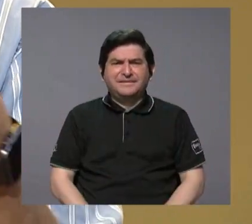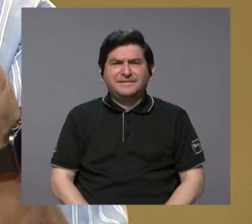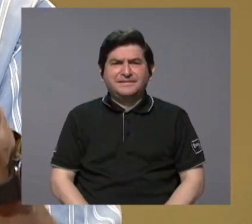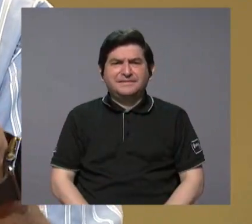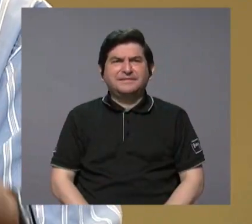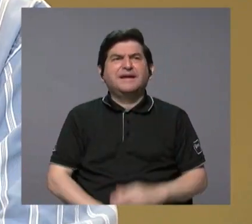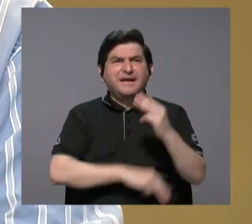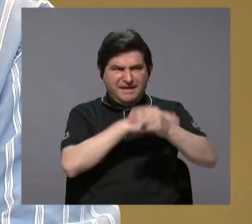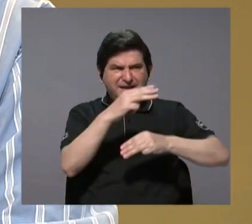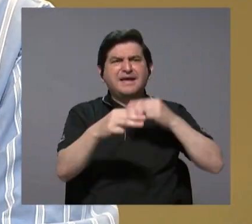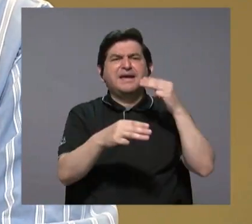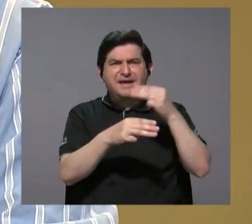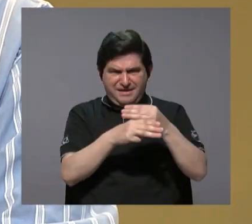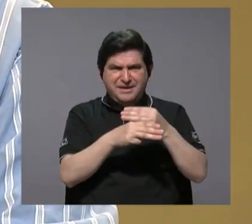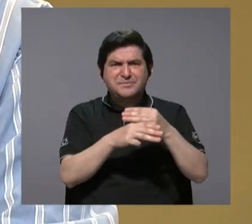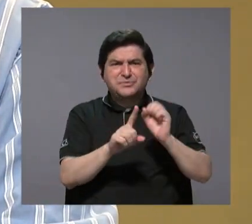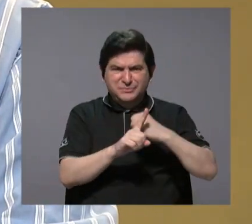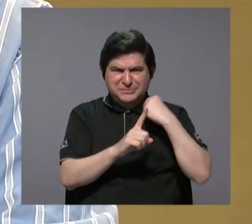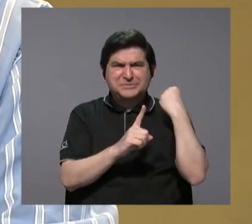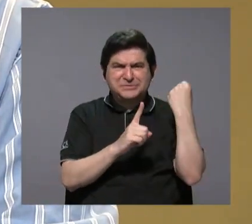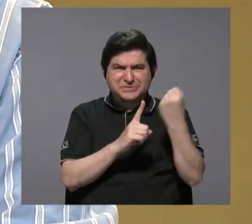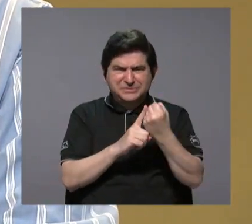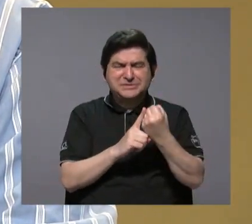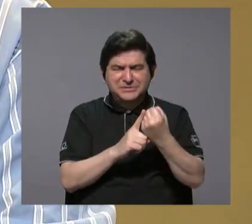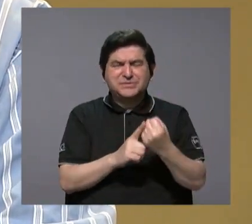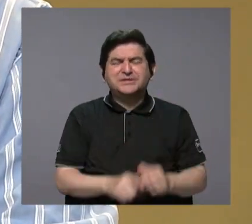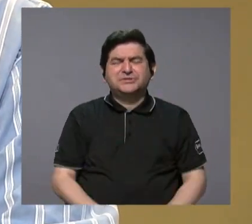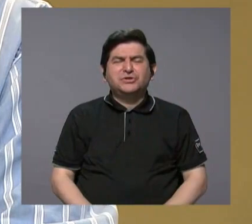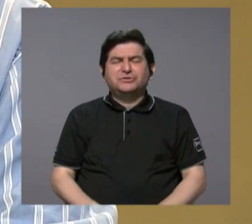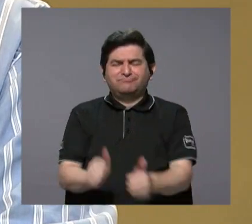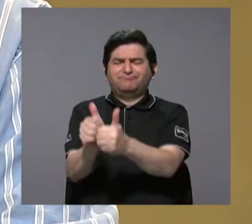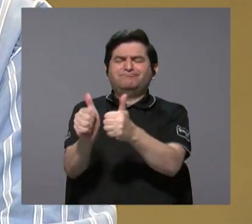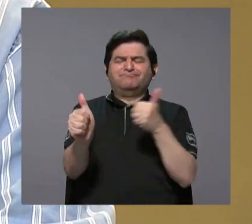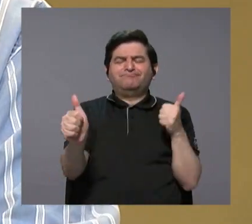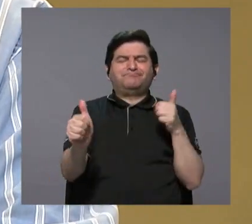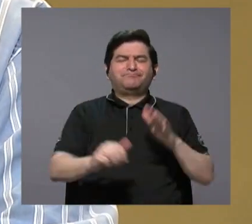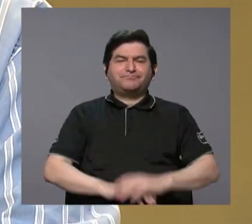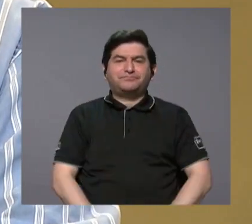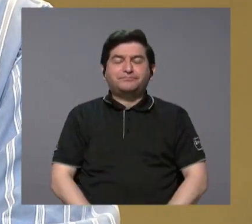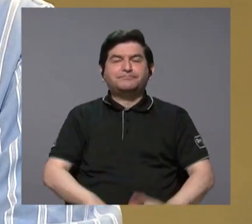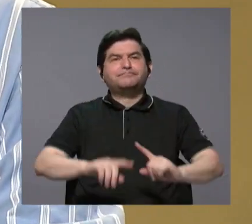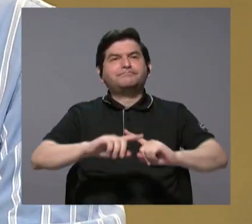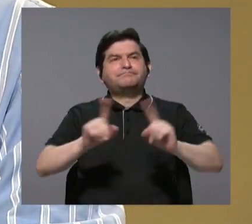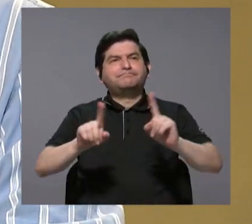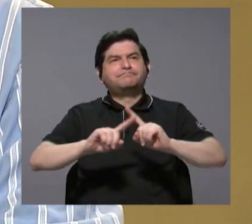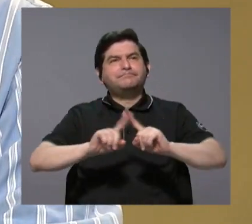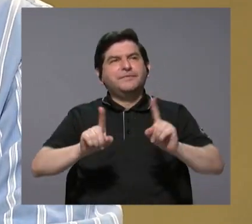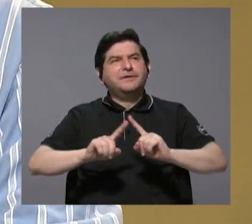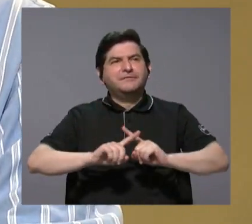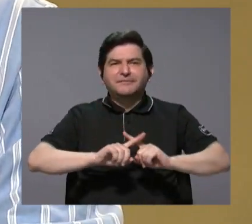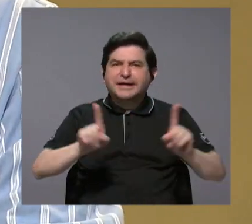en el mundo está en recesión. Entonces hay varias